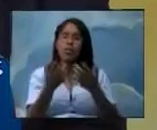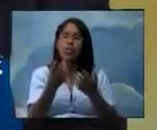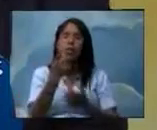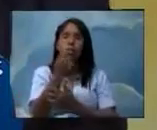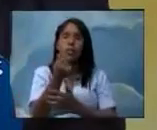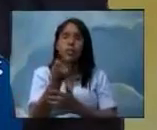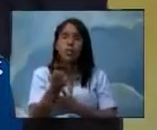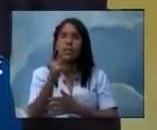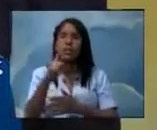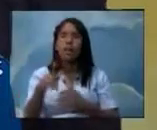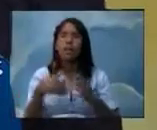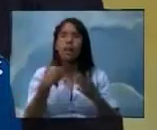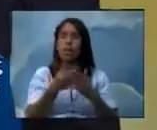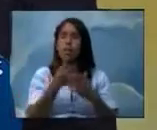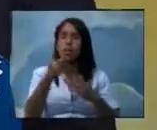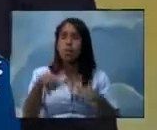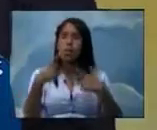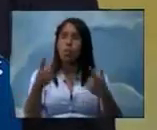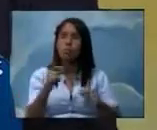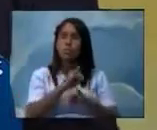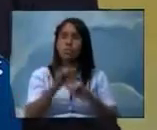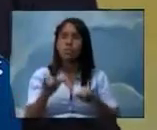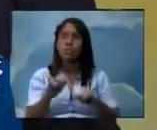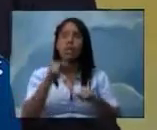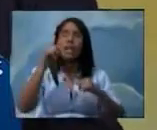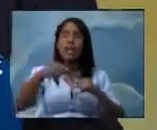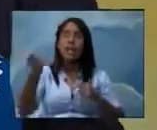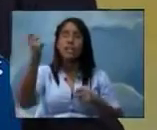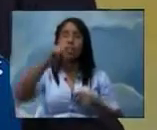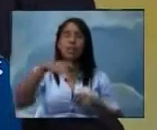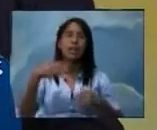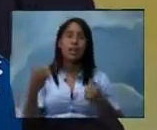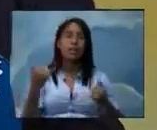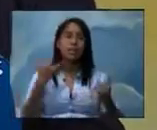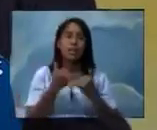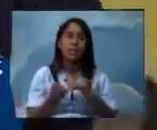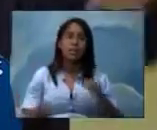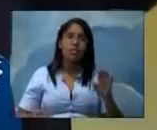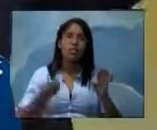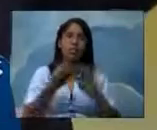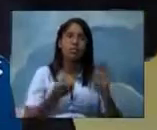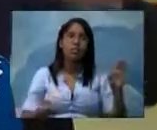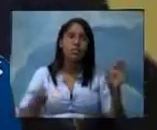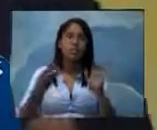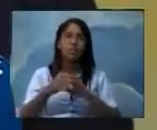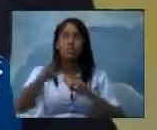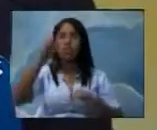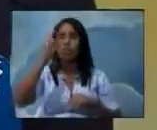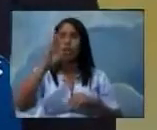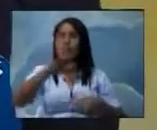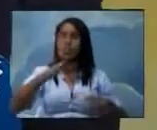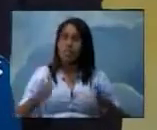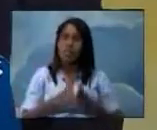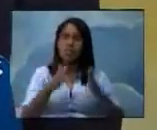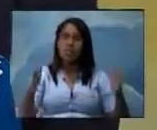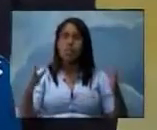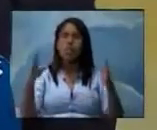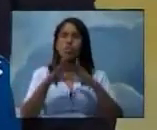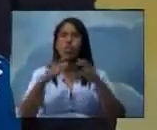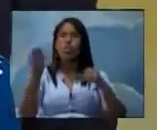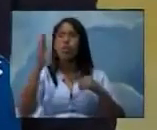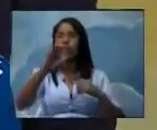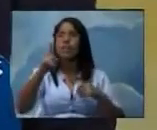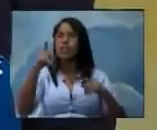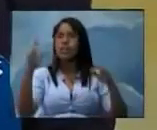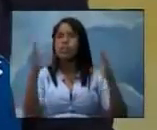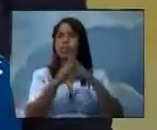hasta vio cuánto había dado. En este mes que termina, que estamos en la ofrenda misionera, Dios está viendo a todos los que